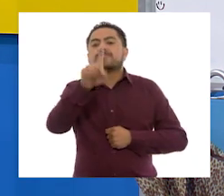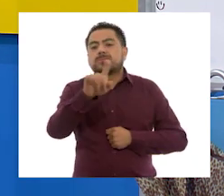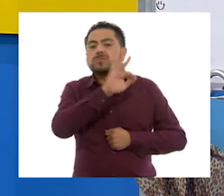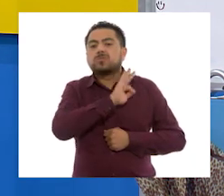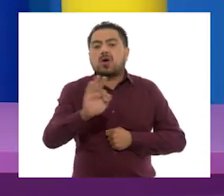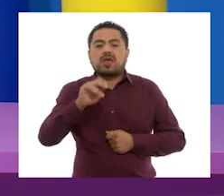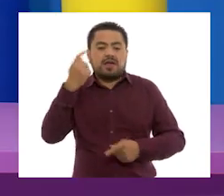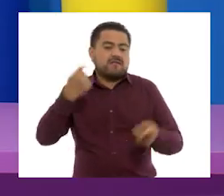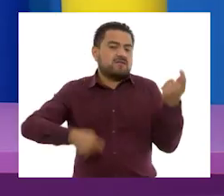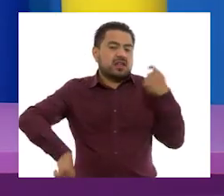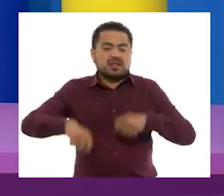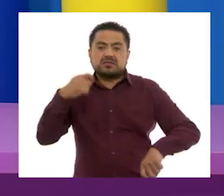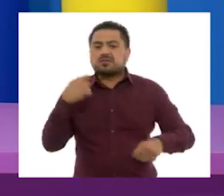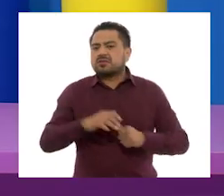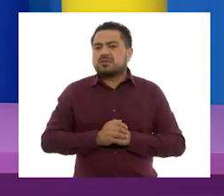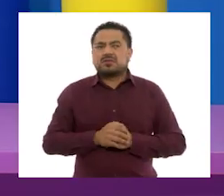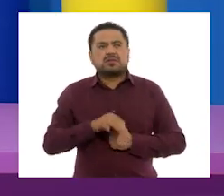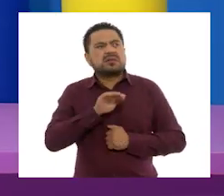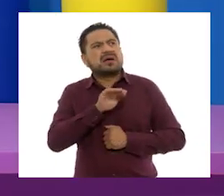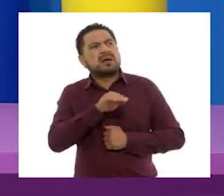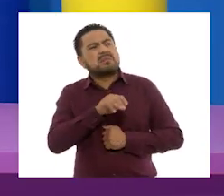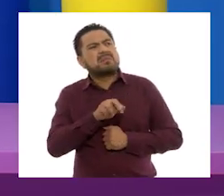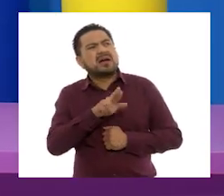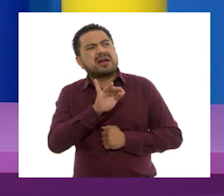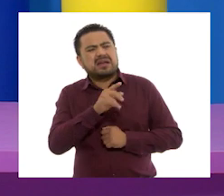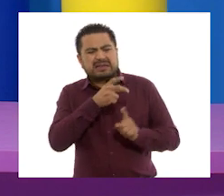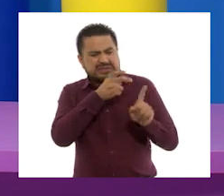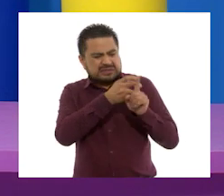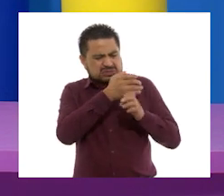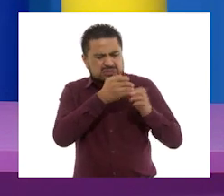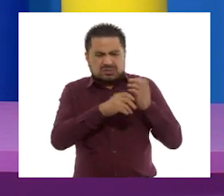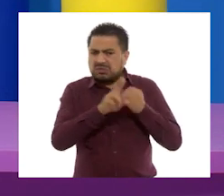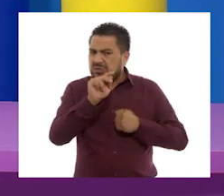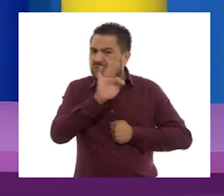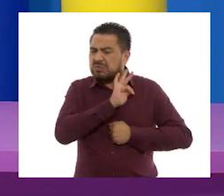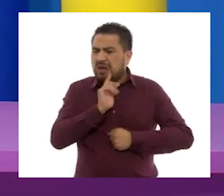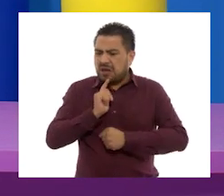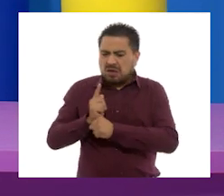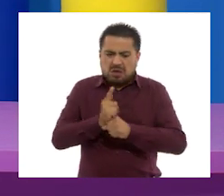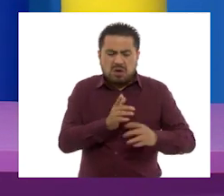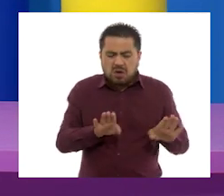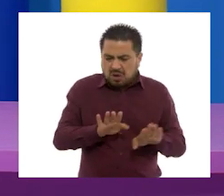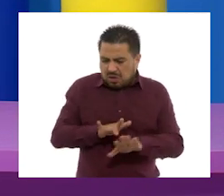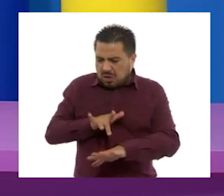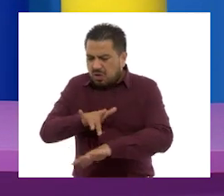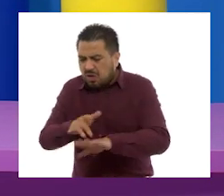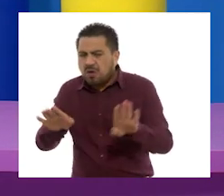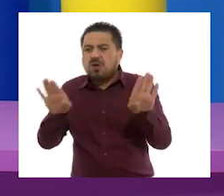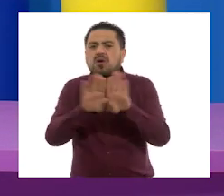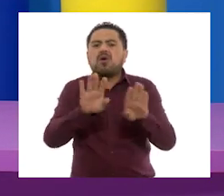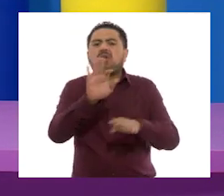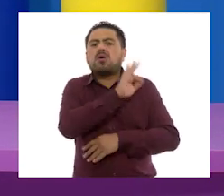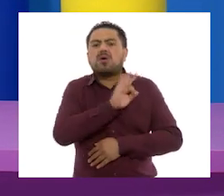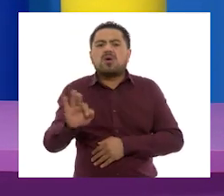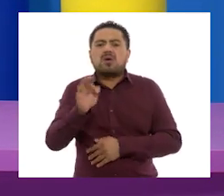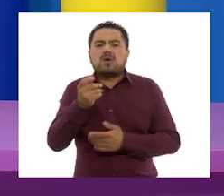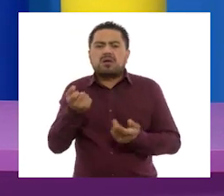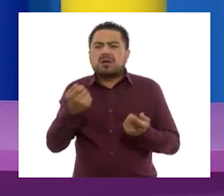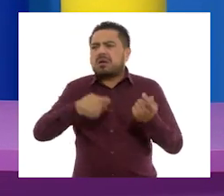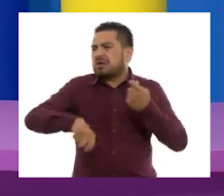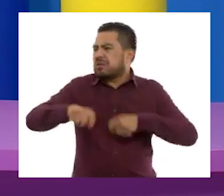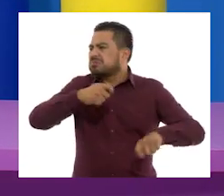flexibles. Uh-huh. María, pero esas cosas no las podemos ver. ¿Cómo es que se podrían doblar